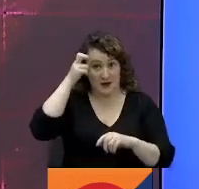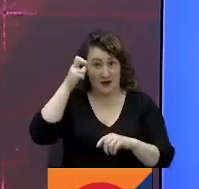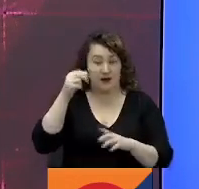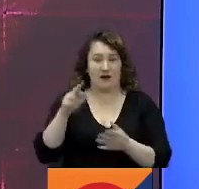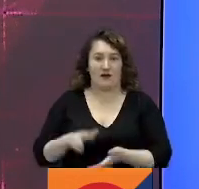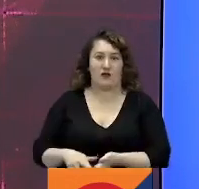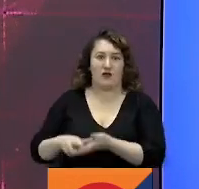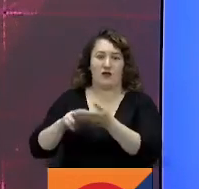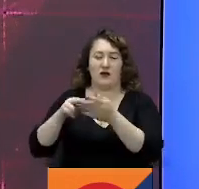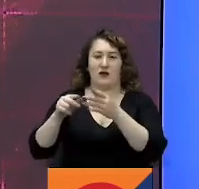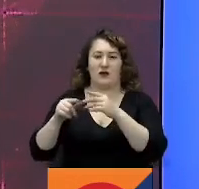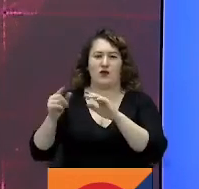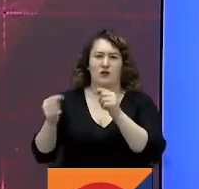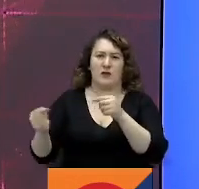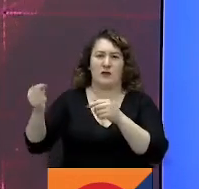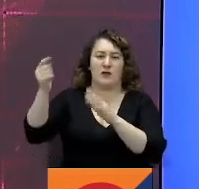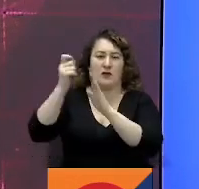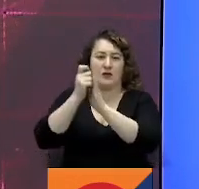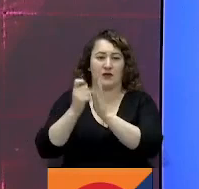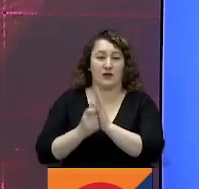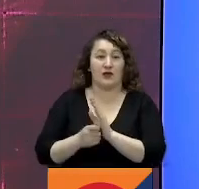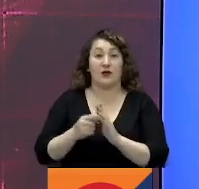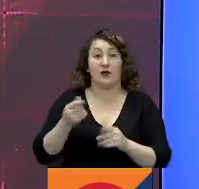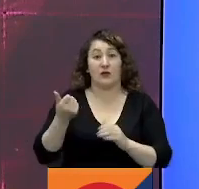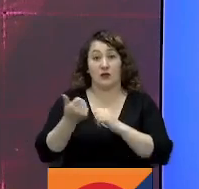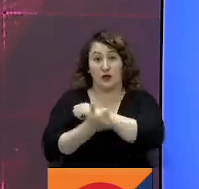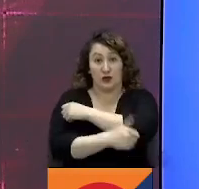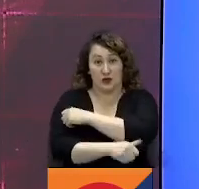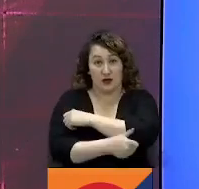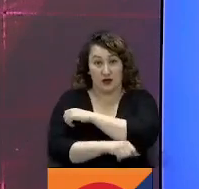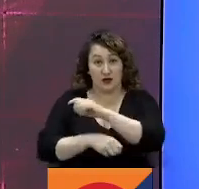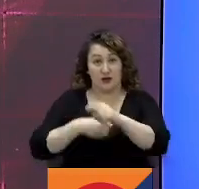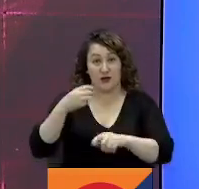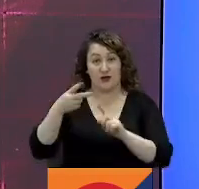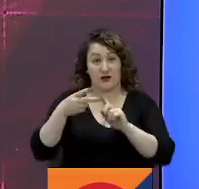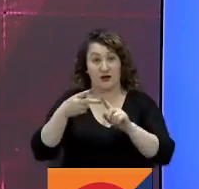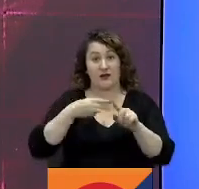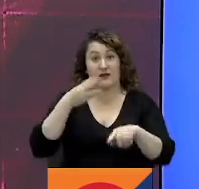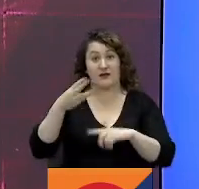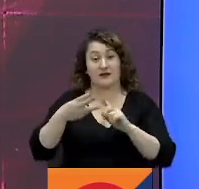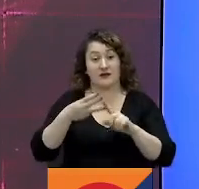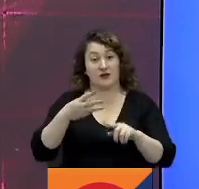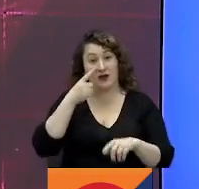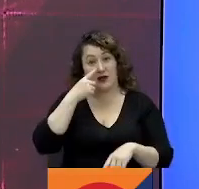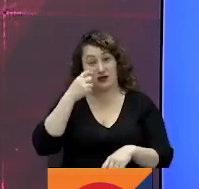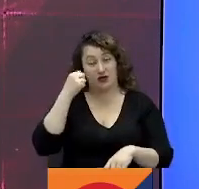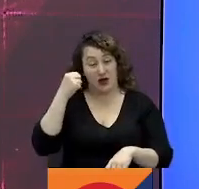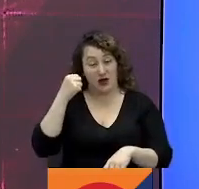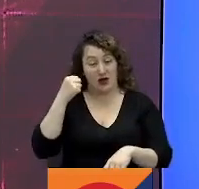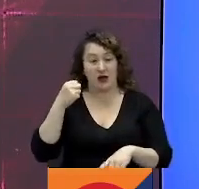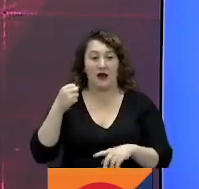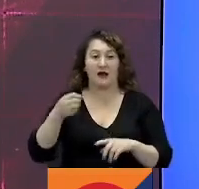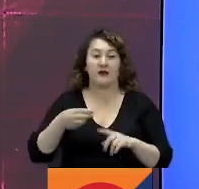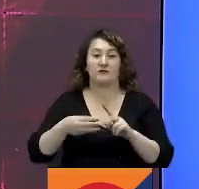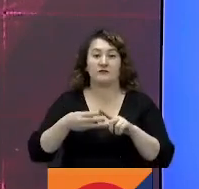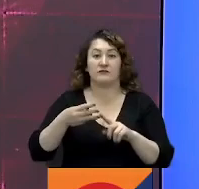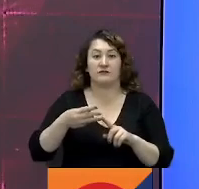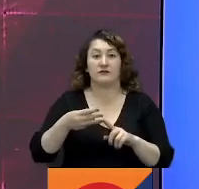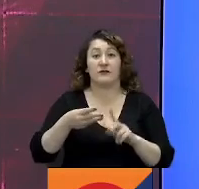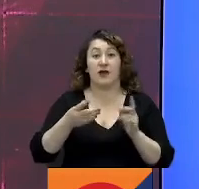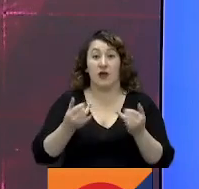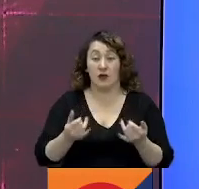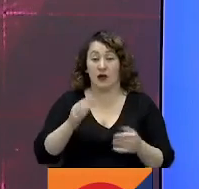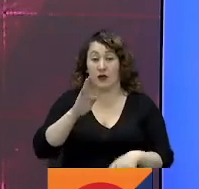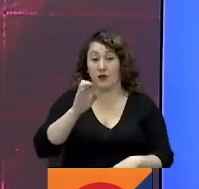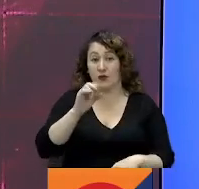y alcanzó el puntaje del Boyacá Chico que es el segundo y el tercero es el Atlético Nacional. Por otro lado, el debut del Bolillo Gómez con